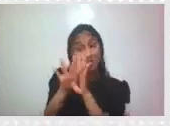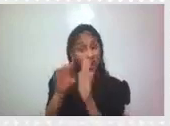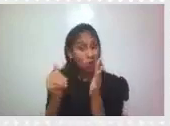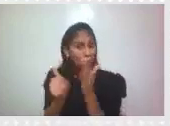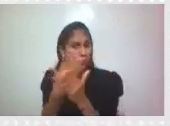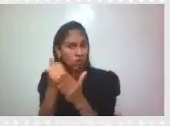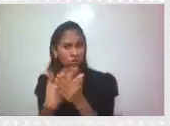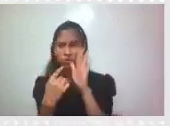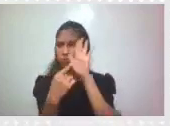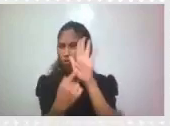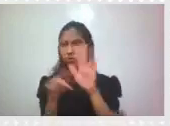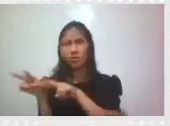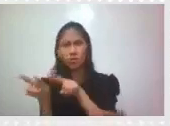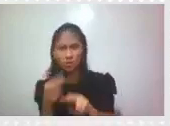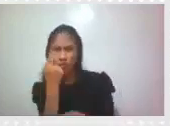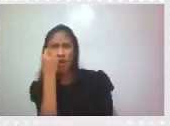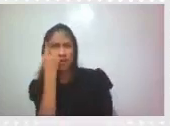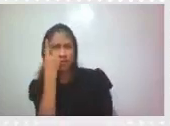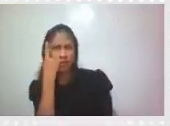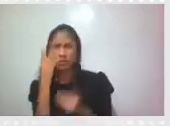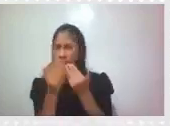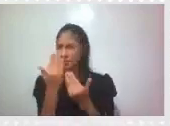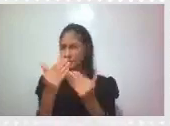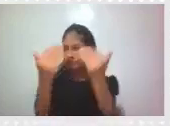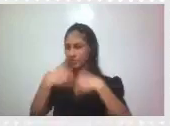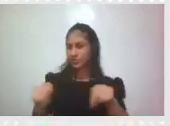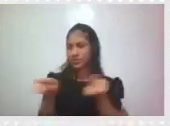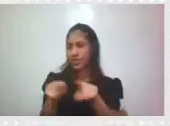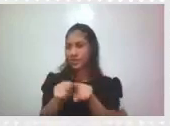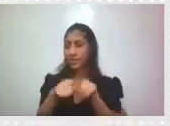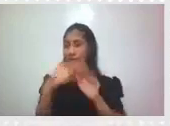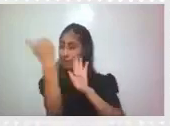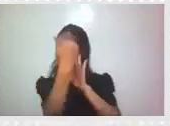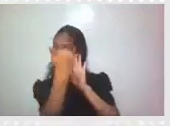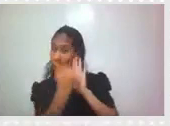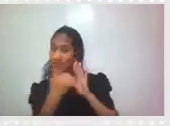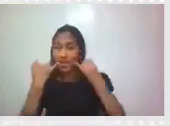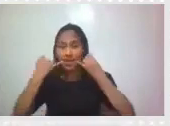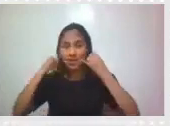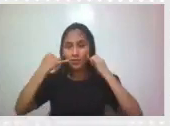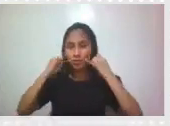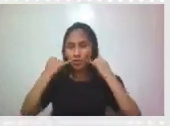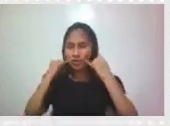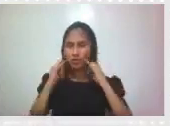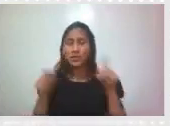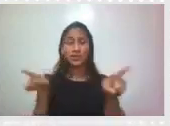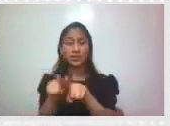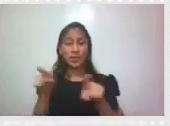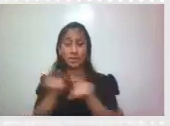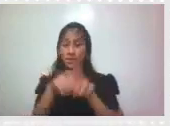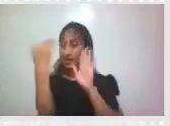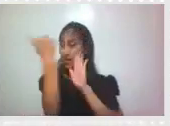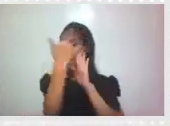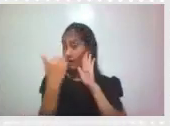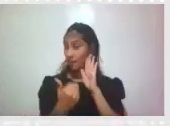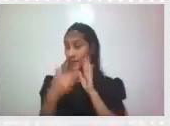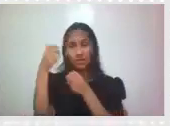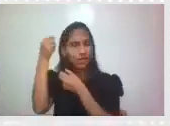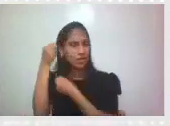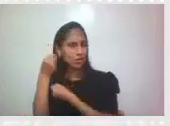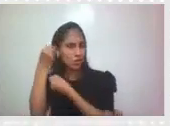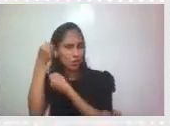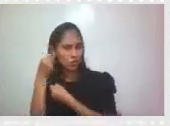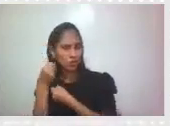con herramientas informativas, con herramientas metodológicas y también herramientas de soporte que puedan servir para